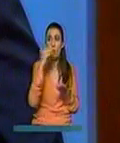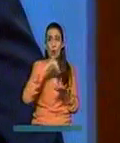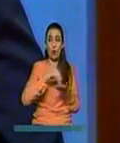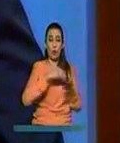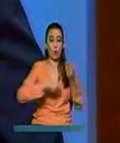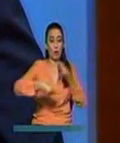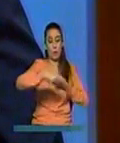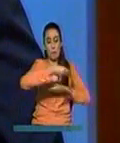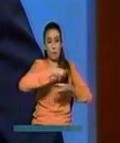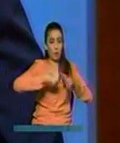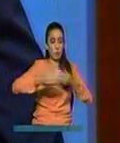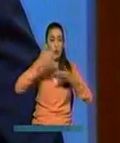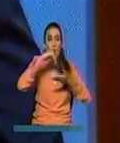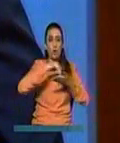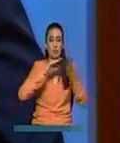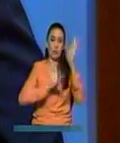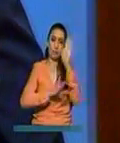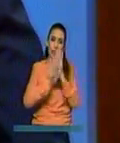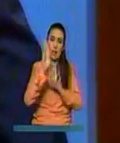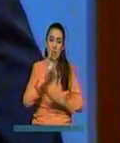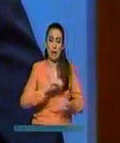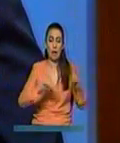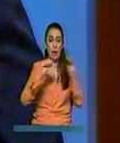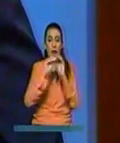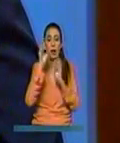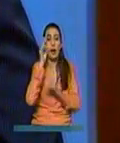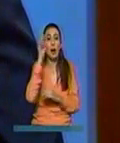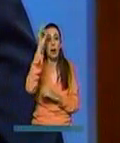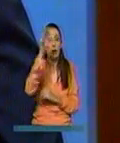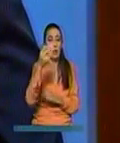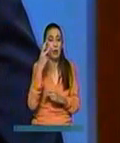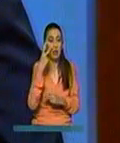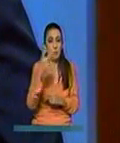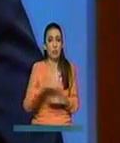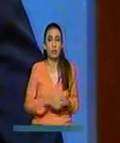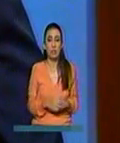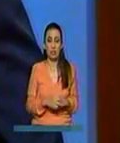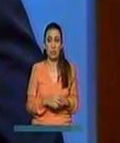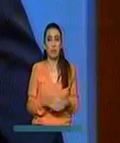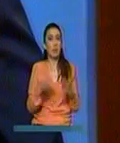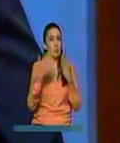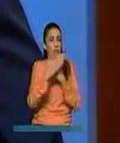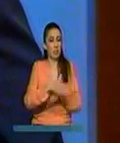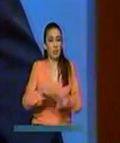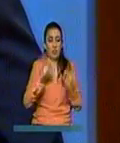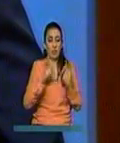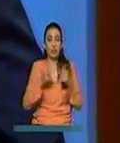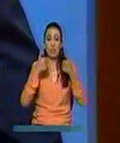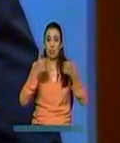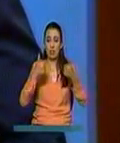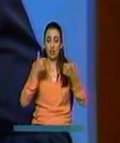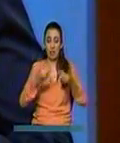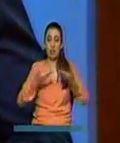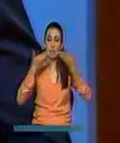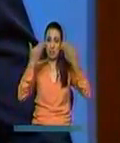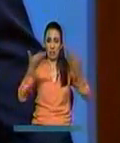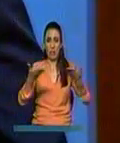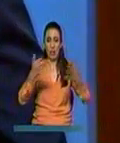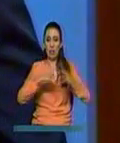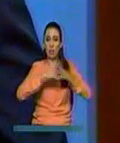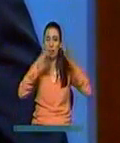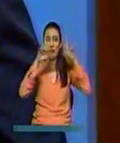inversión apostándole a crecer, a que ves un futuro. De hecho, eso ha sido lo bueno de que haya tantas